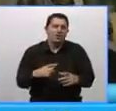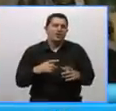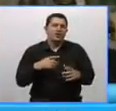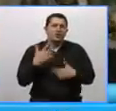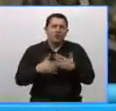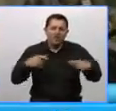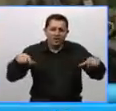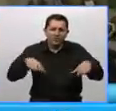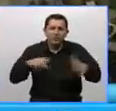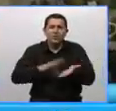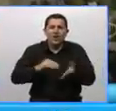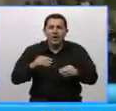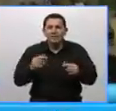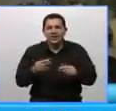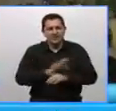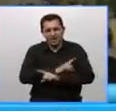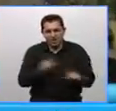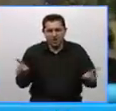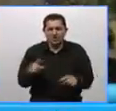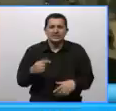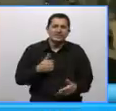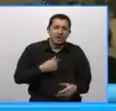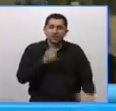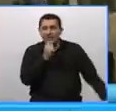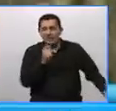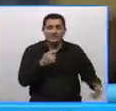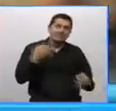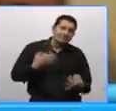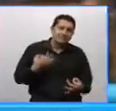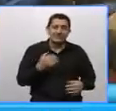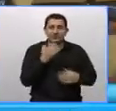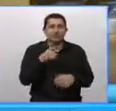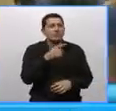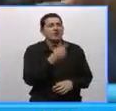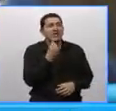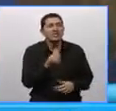de fútbol playa y hasta diría que no sé si buena periodista. ¿Qué dirías vos, Eva?